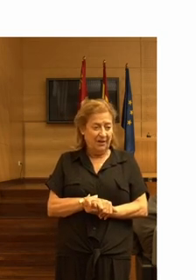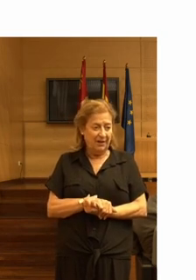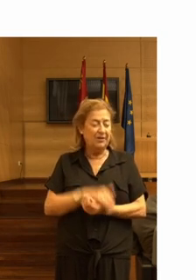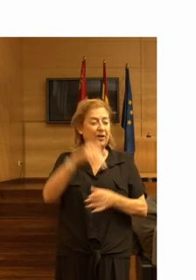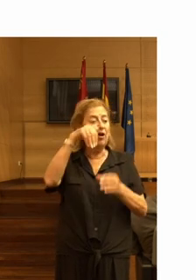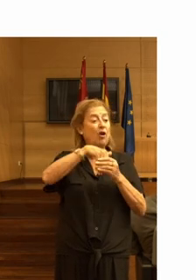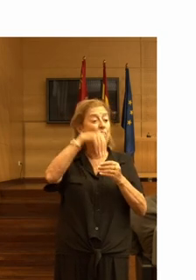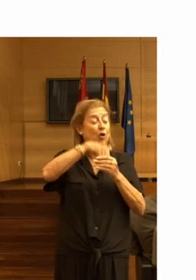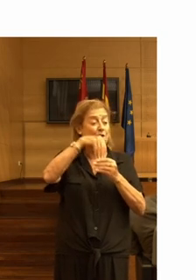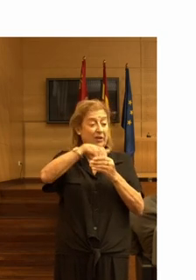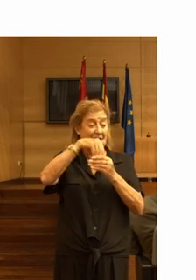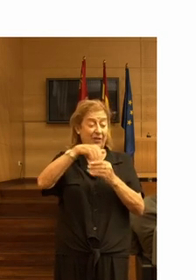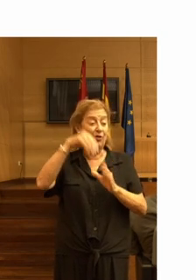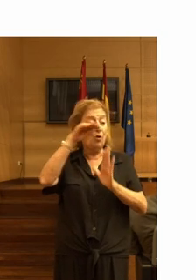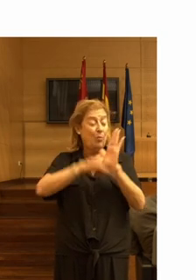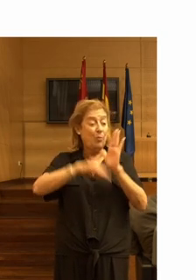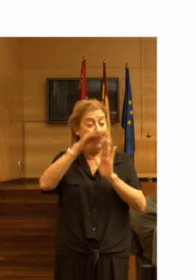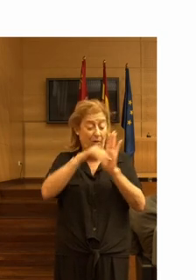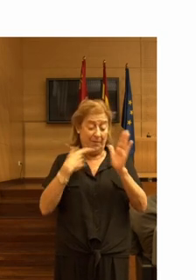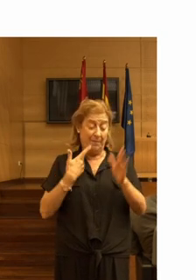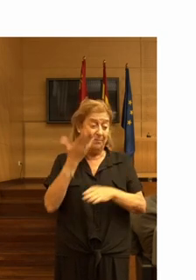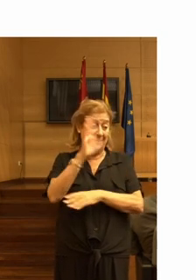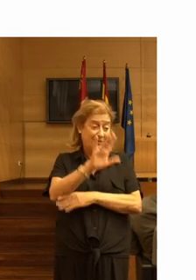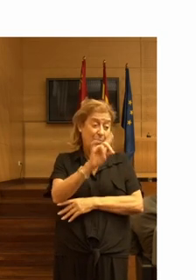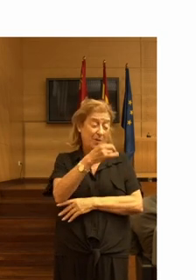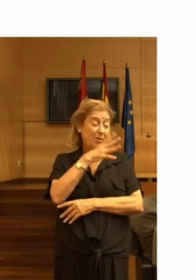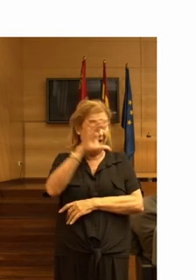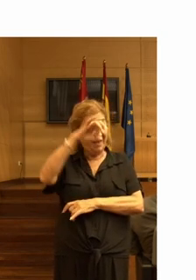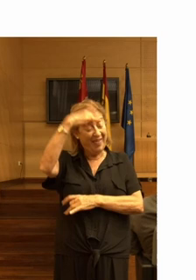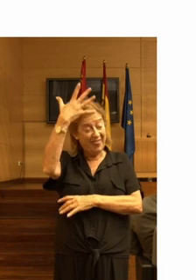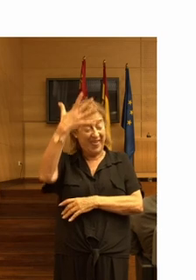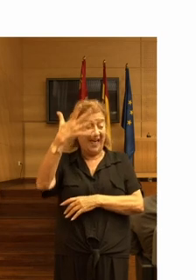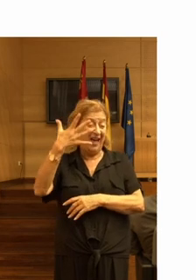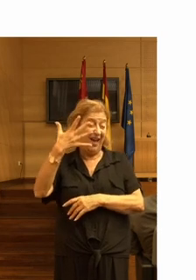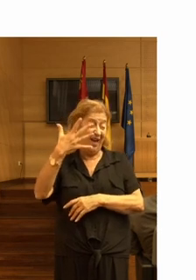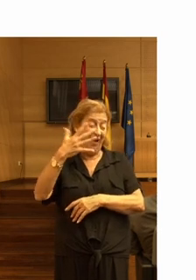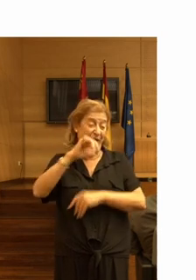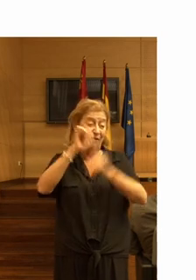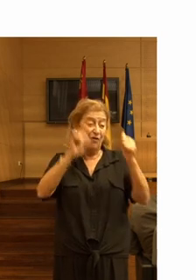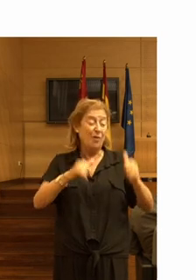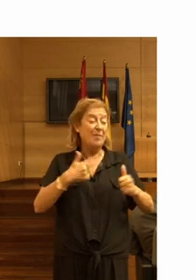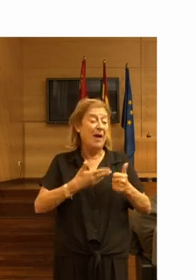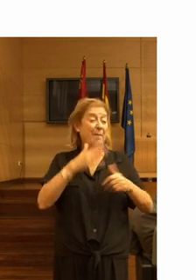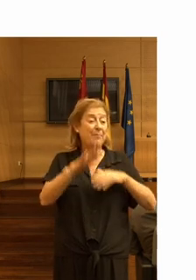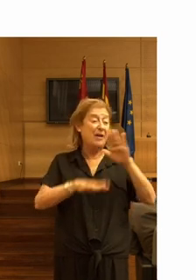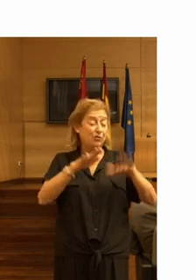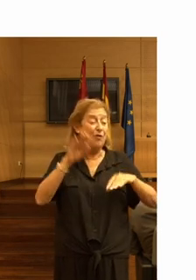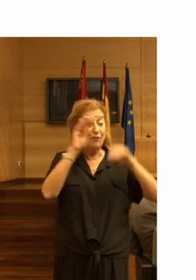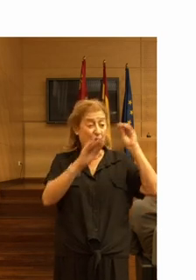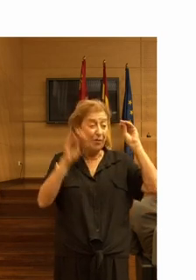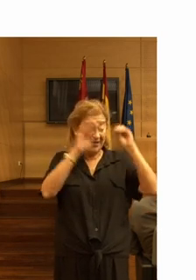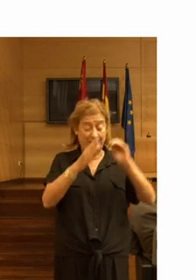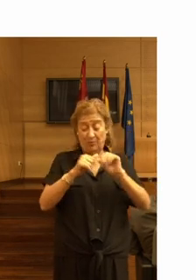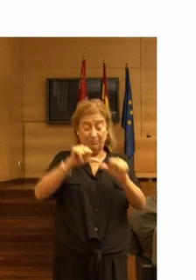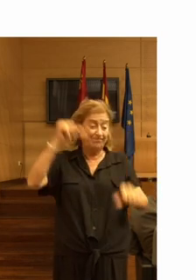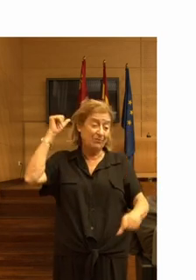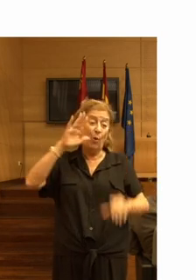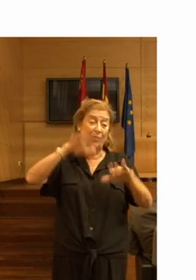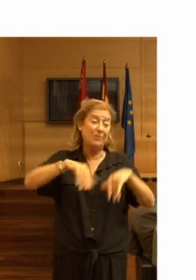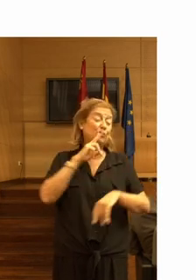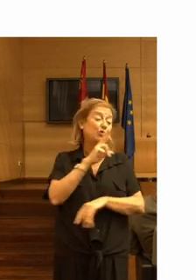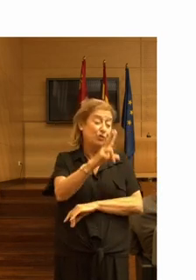El contenido del programa que os presento en primer lugar para que os hagáis una idea de cómo ha sido el proceso formativo en estos últimos